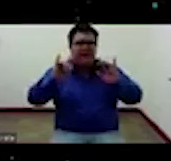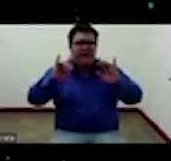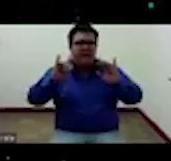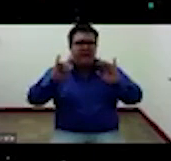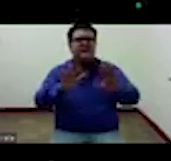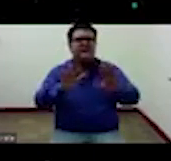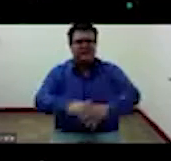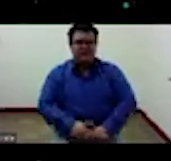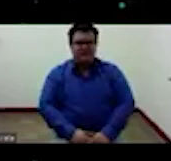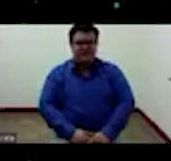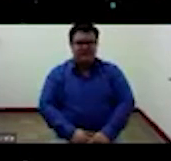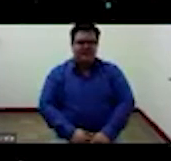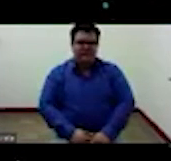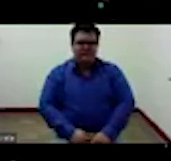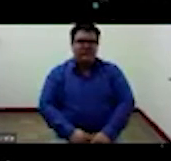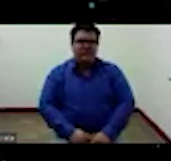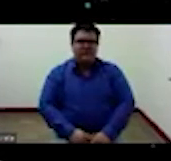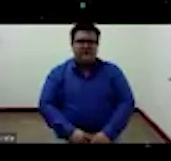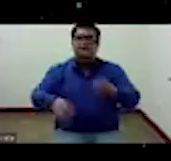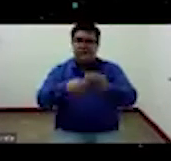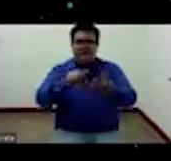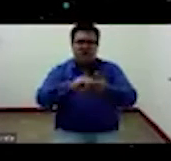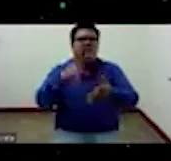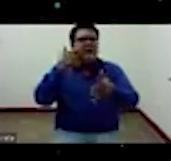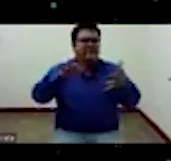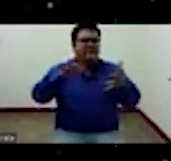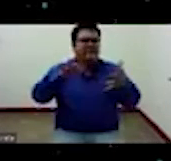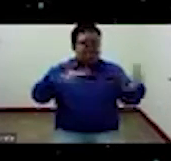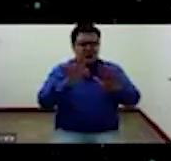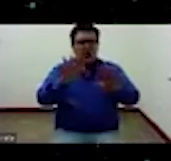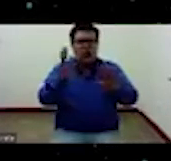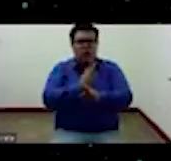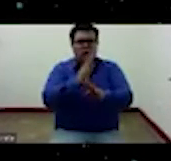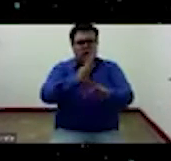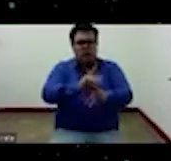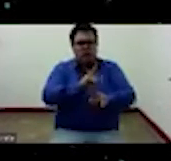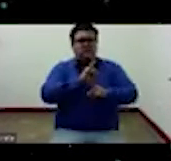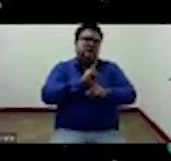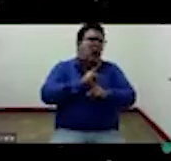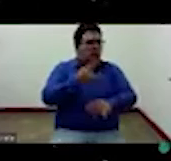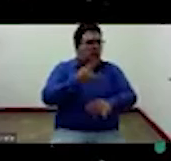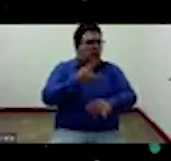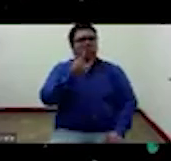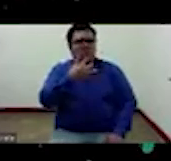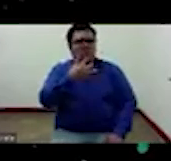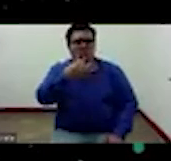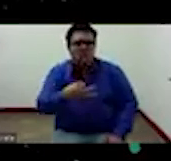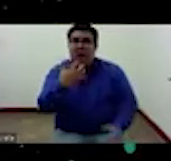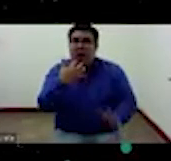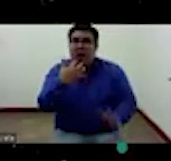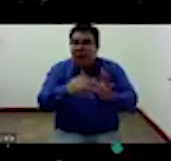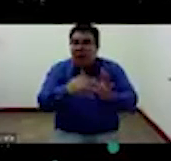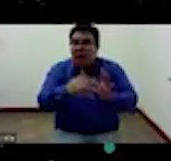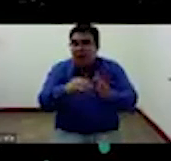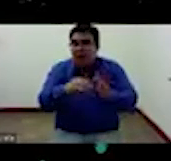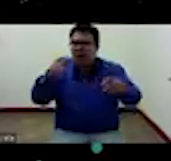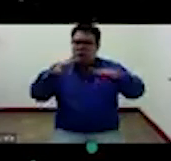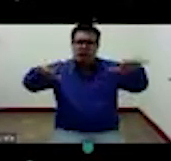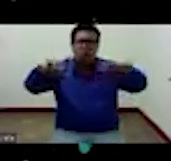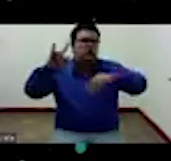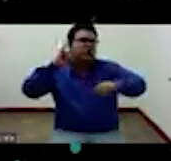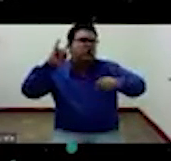Aquí aparecen problemas que me parecen muy interesantes de espacio, ¿no? Cómo se puede espacializar un sonido, ¿no? A través de